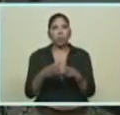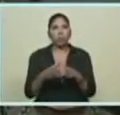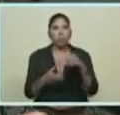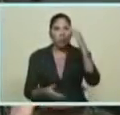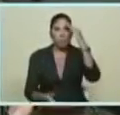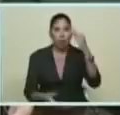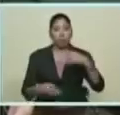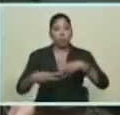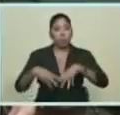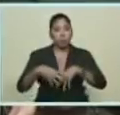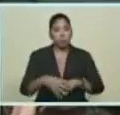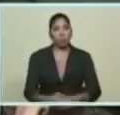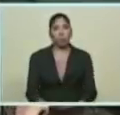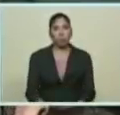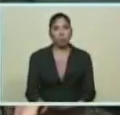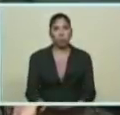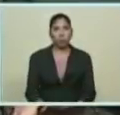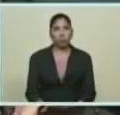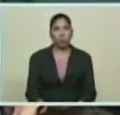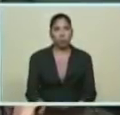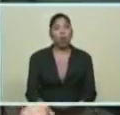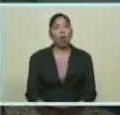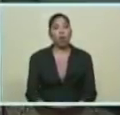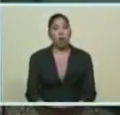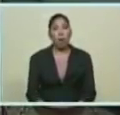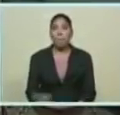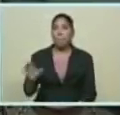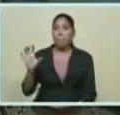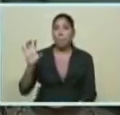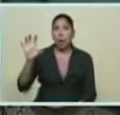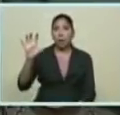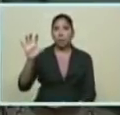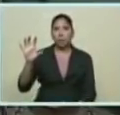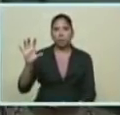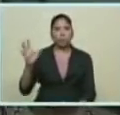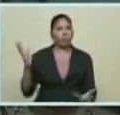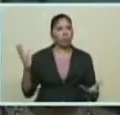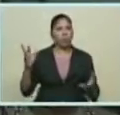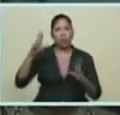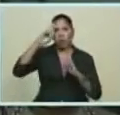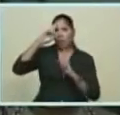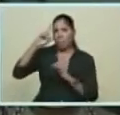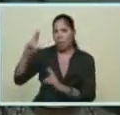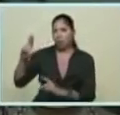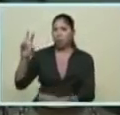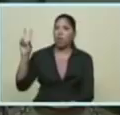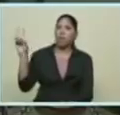de nuestro pueblo, y que nuestra patria siga siendo respetada